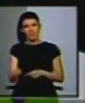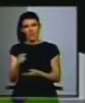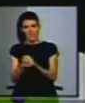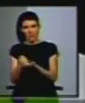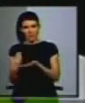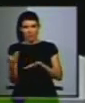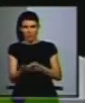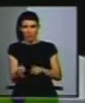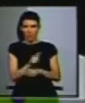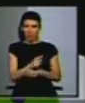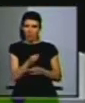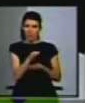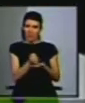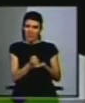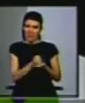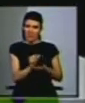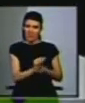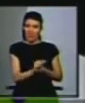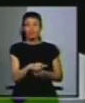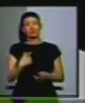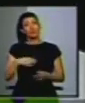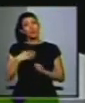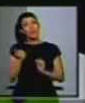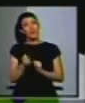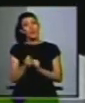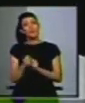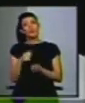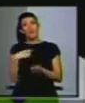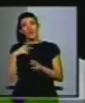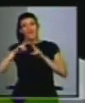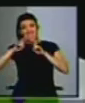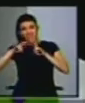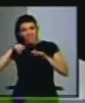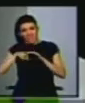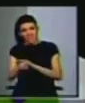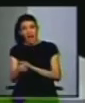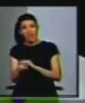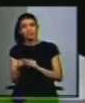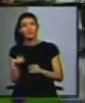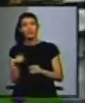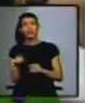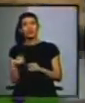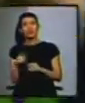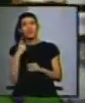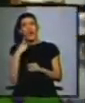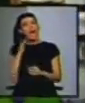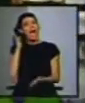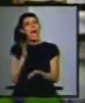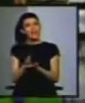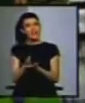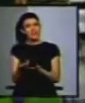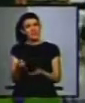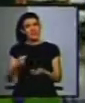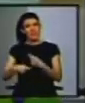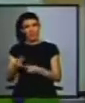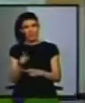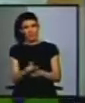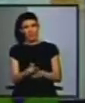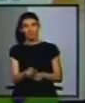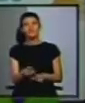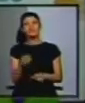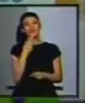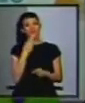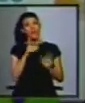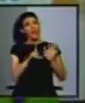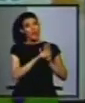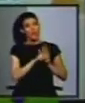podríamos emitir algún tipo de sumario sanitario para que exigir la presencia de ese producto. La nueva ley también obligará a los médicos